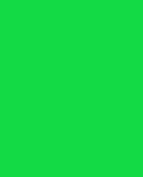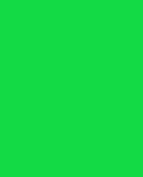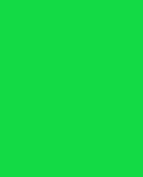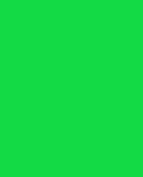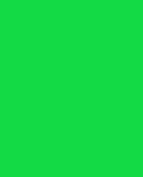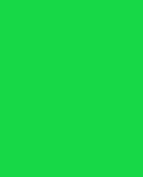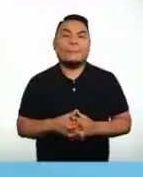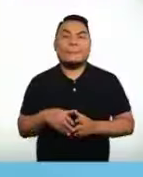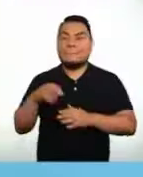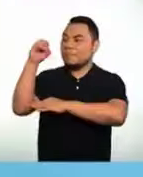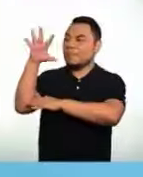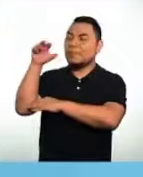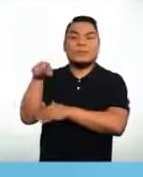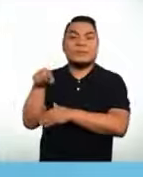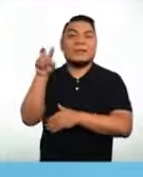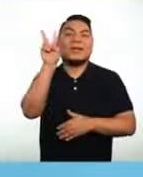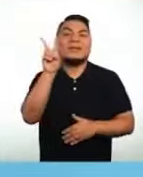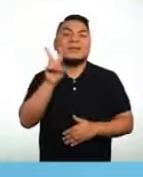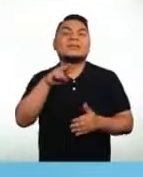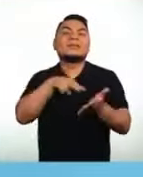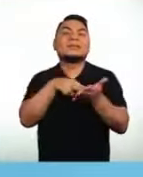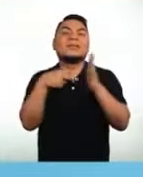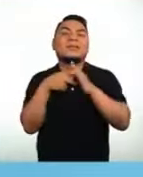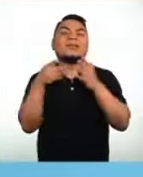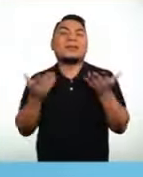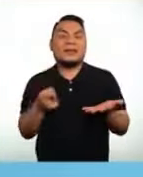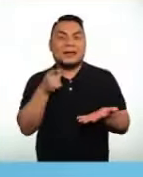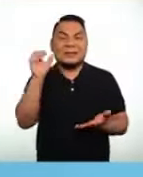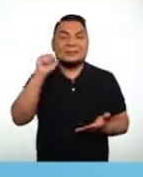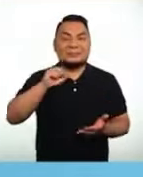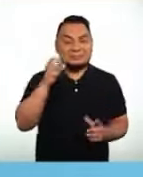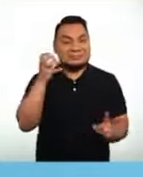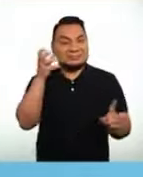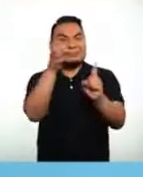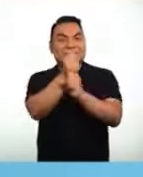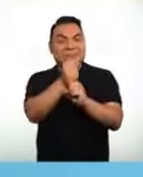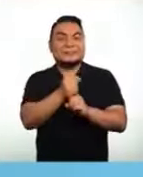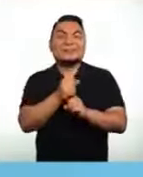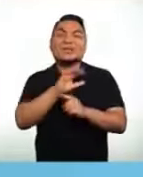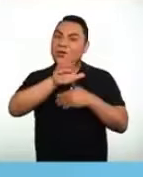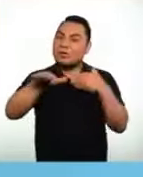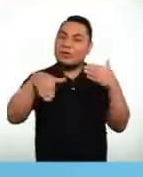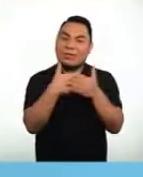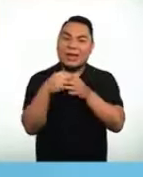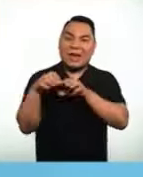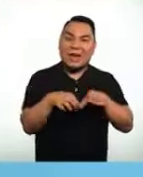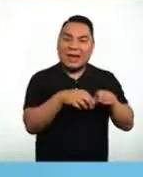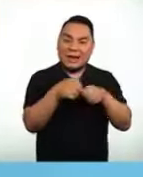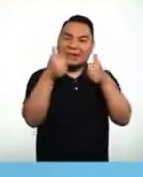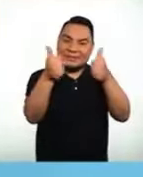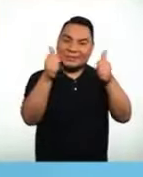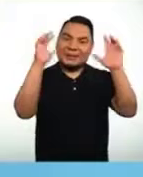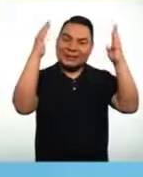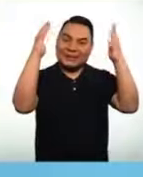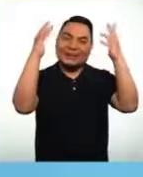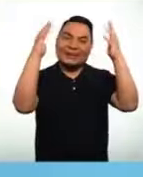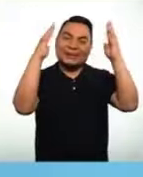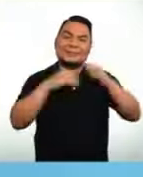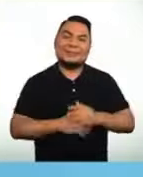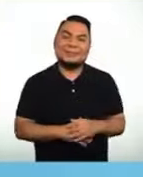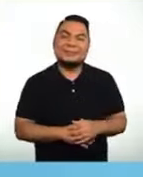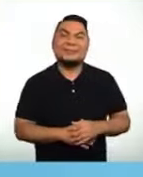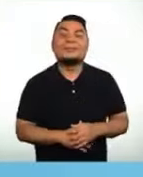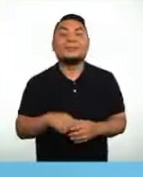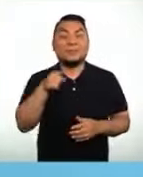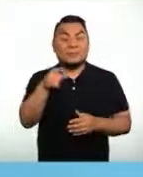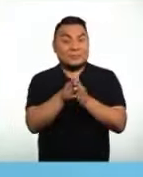niño. La luz verde significa que logró y pudo completar toda la actividad.